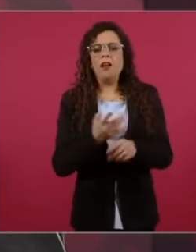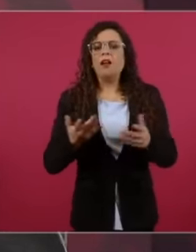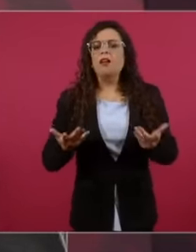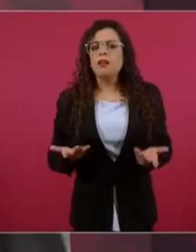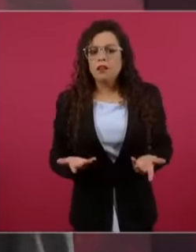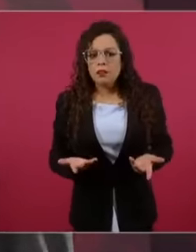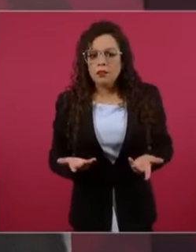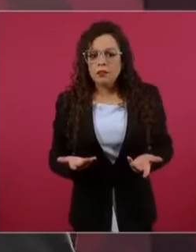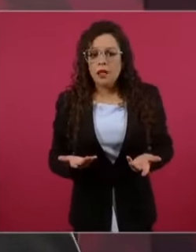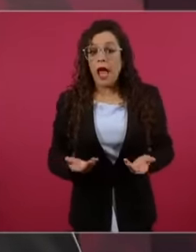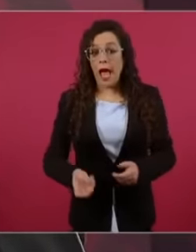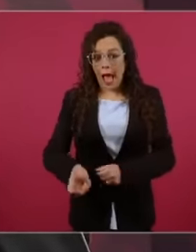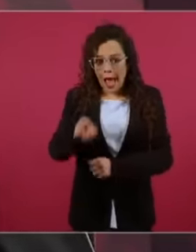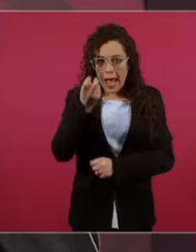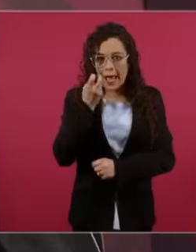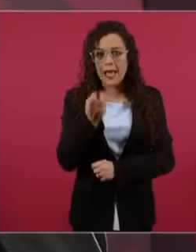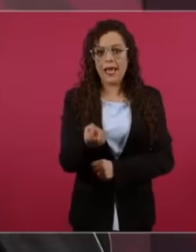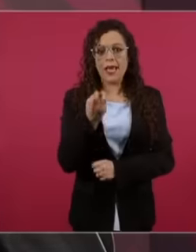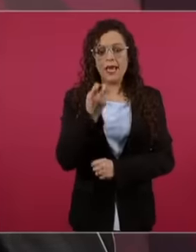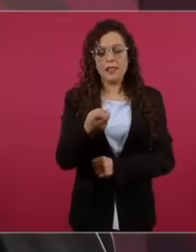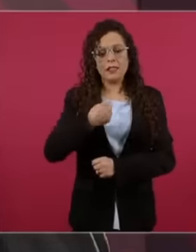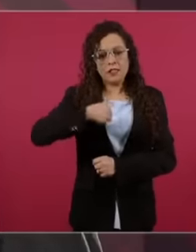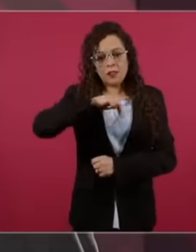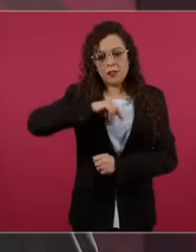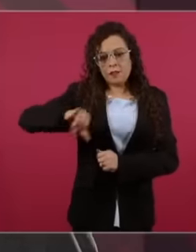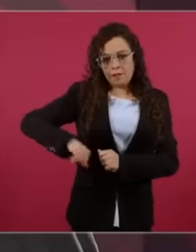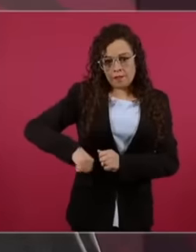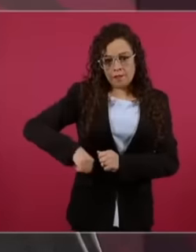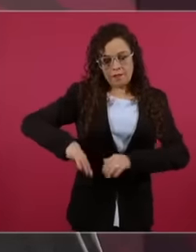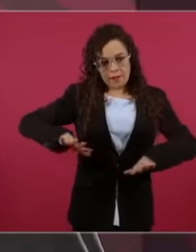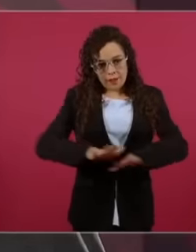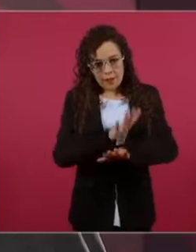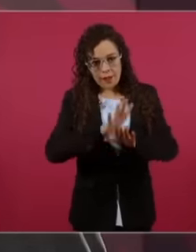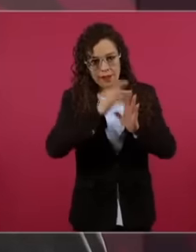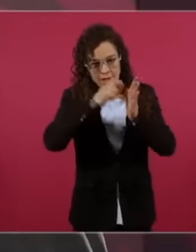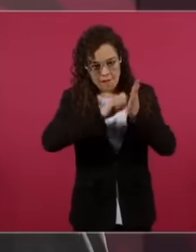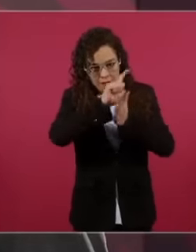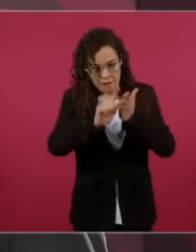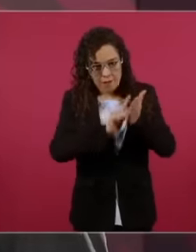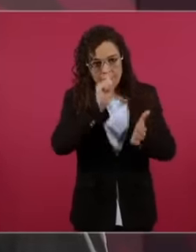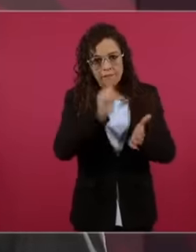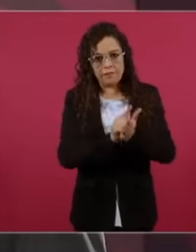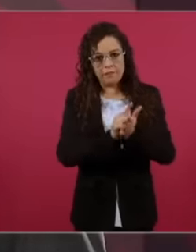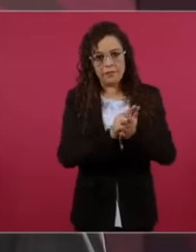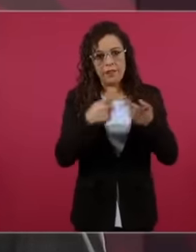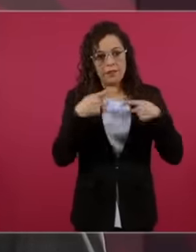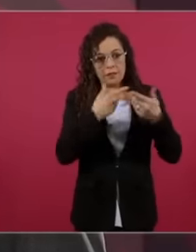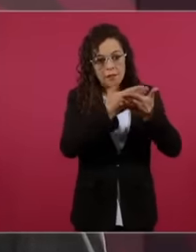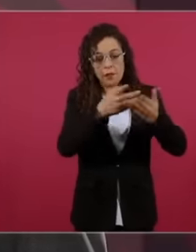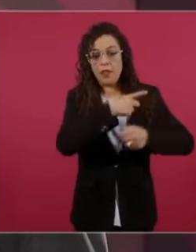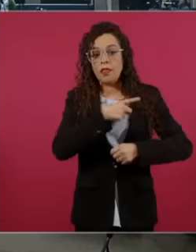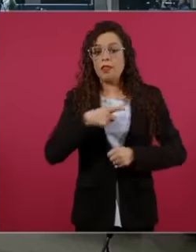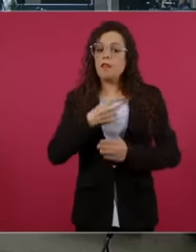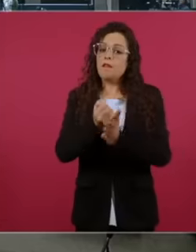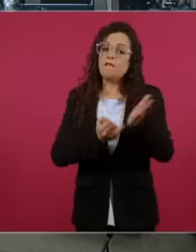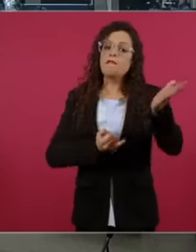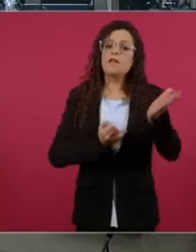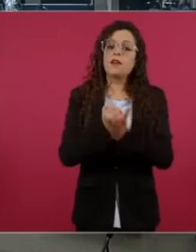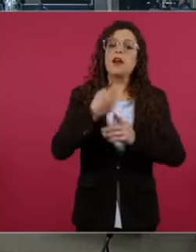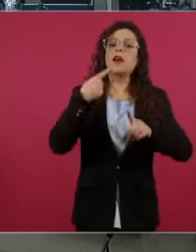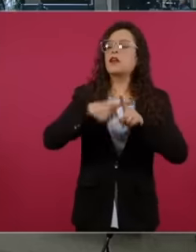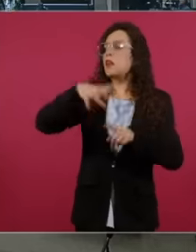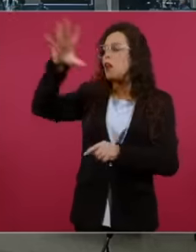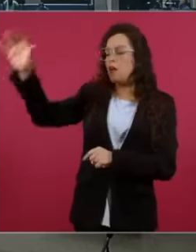Que el pueblo sea el que elija a los jueces, a los magistrados, a los ministros. ¿Hacemos jueces si